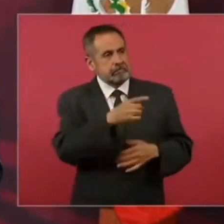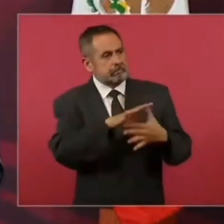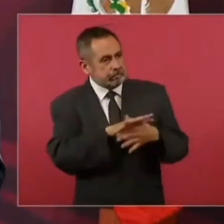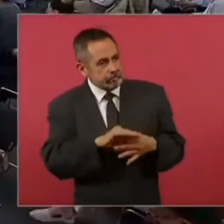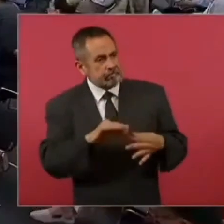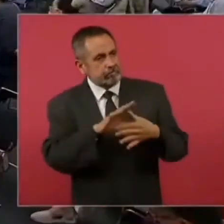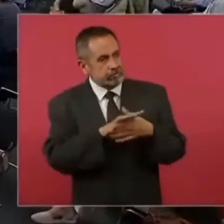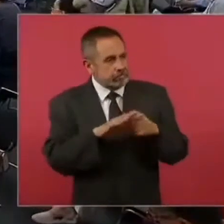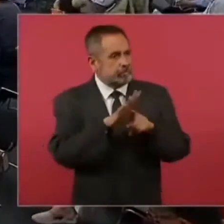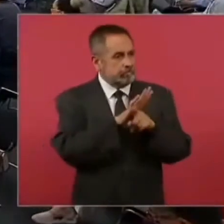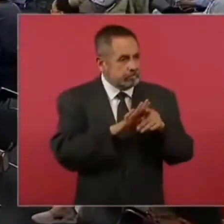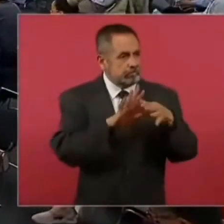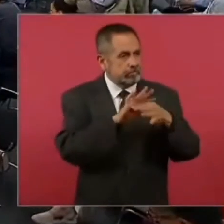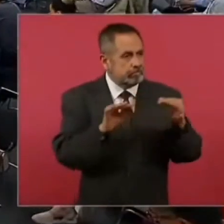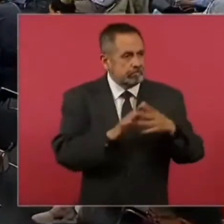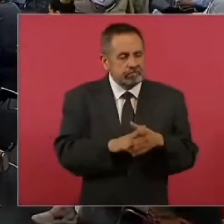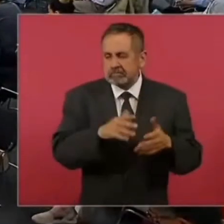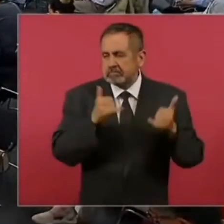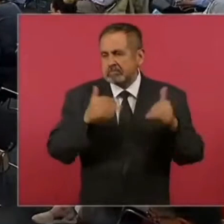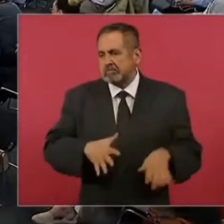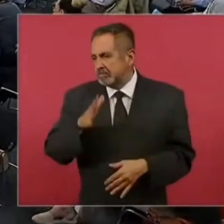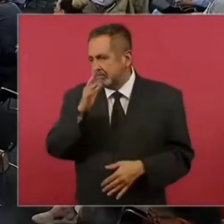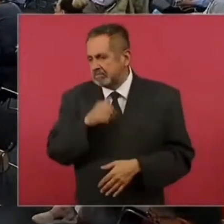se desgasta uno.